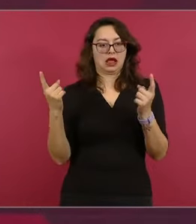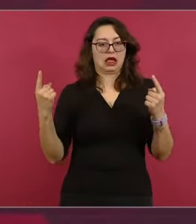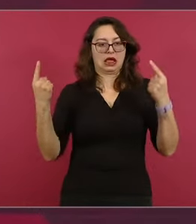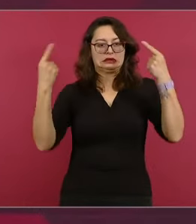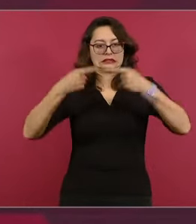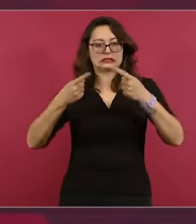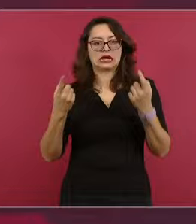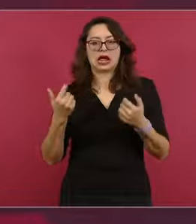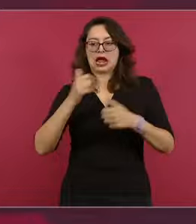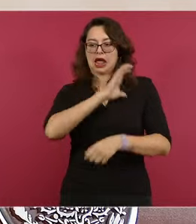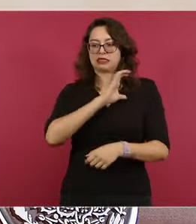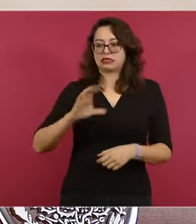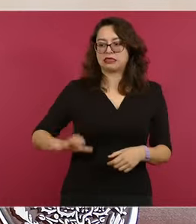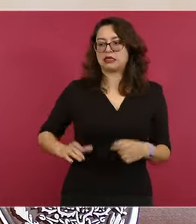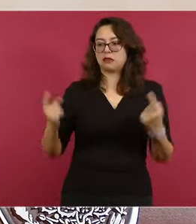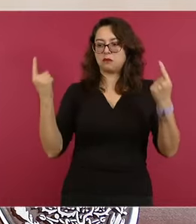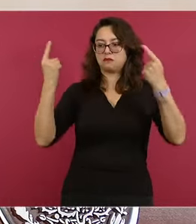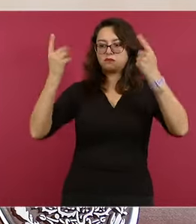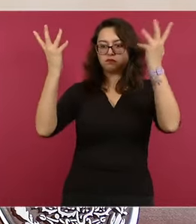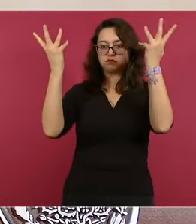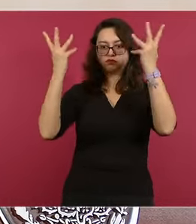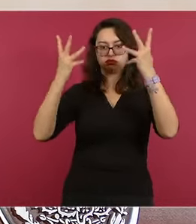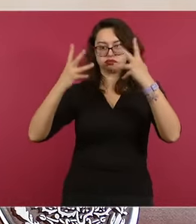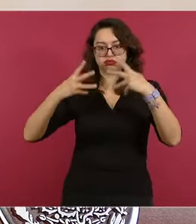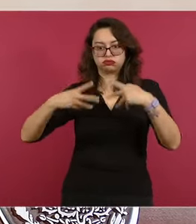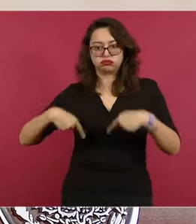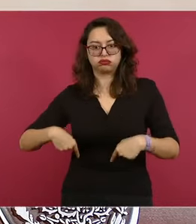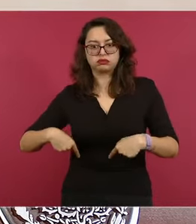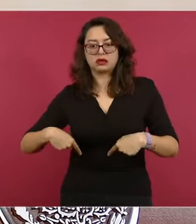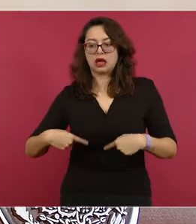60%, más que lo que yo obtuve.